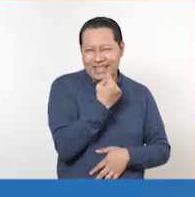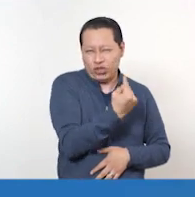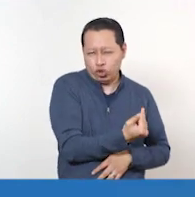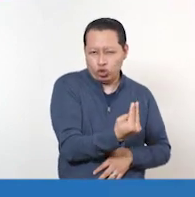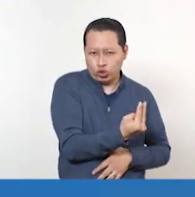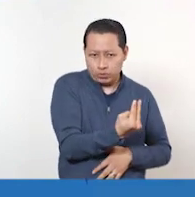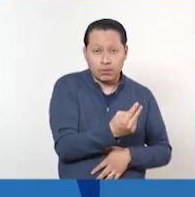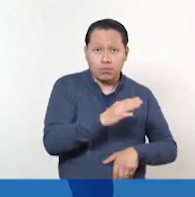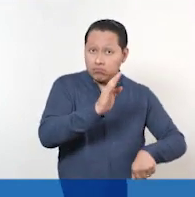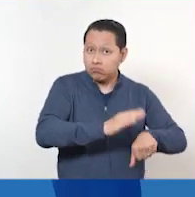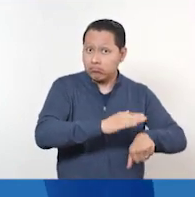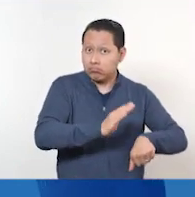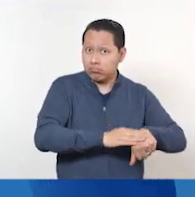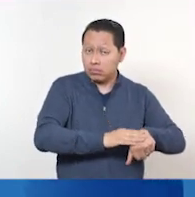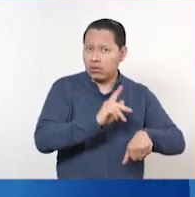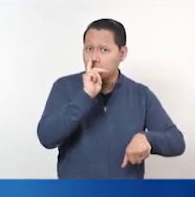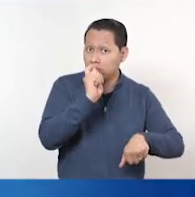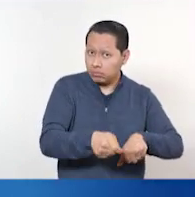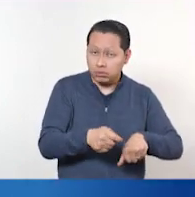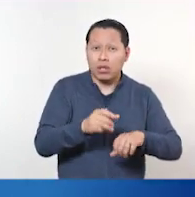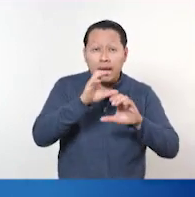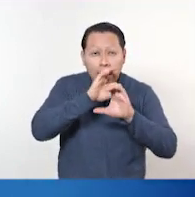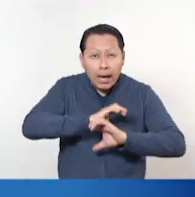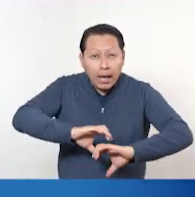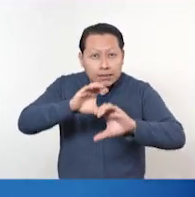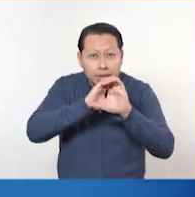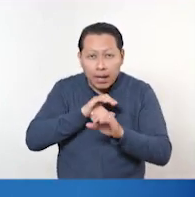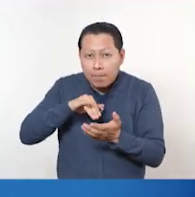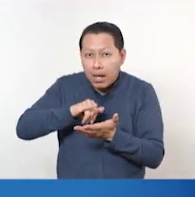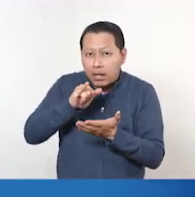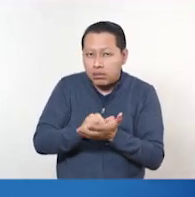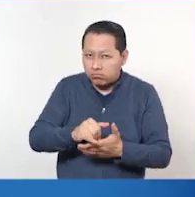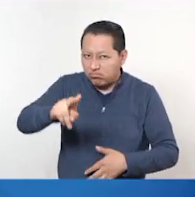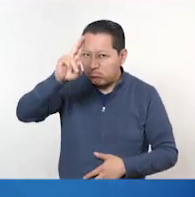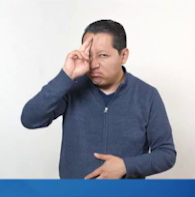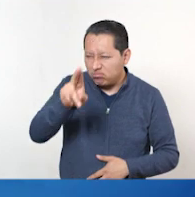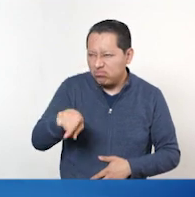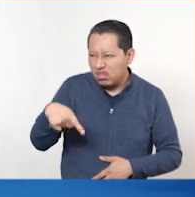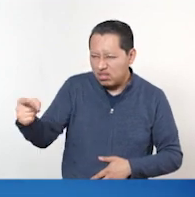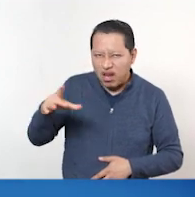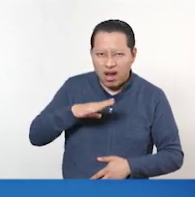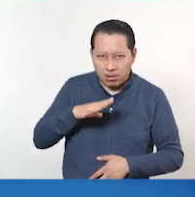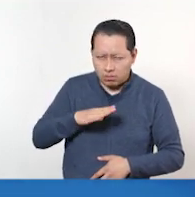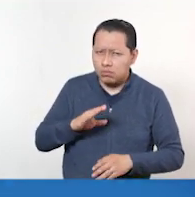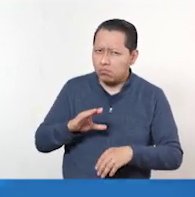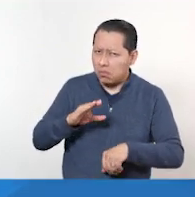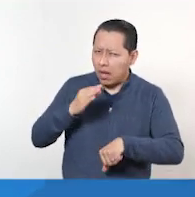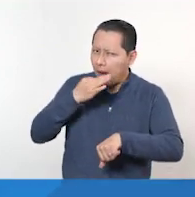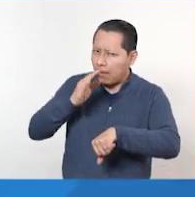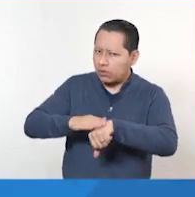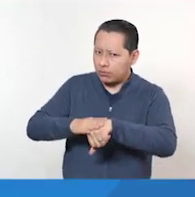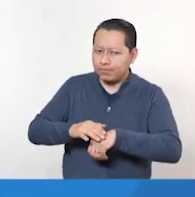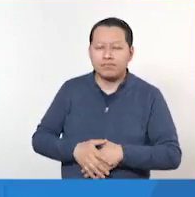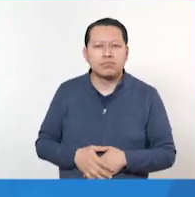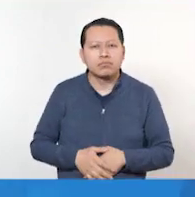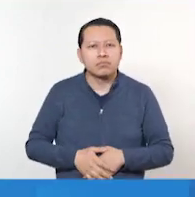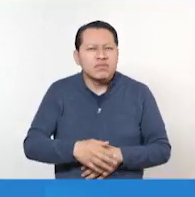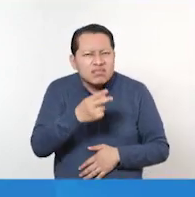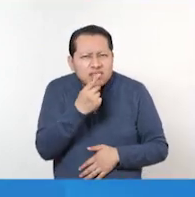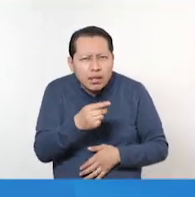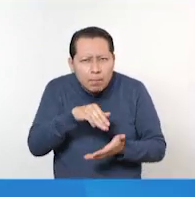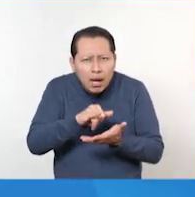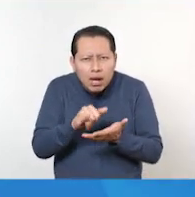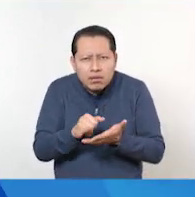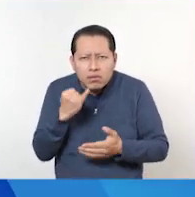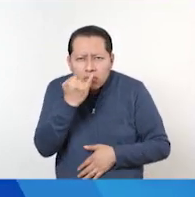muchachos, que no dejaran jugar y cantar en maya a una niña y un niño. Vamos a verlo. Ya les dije,